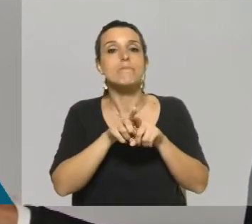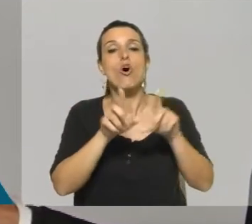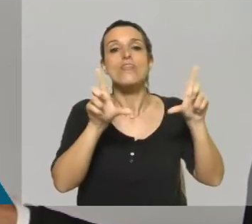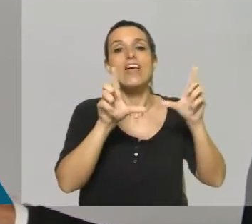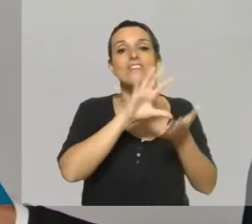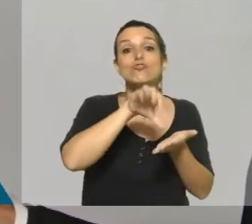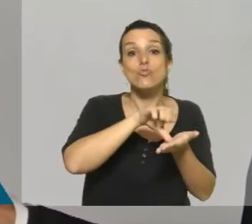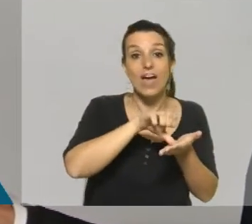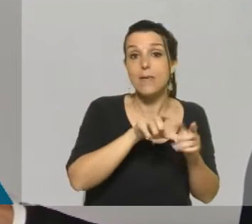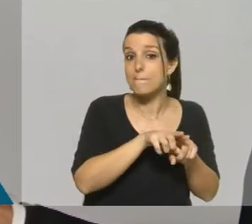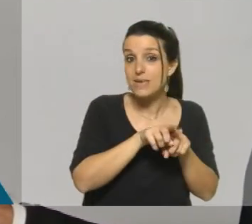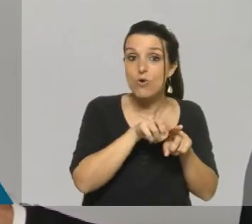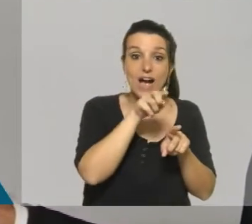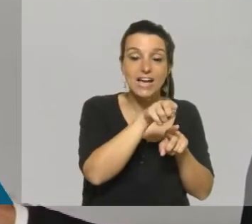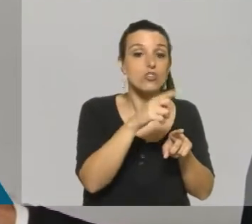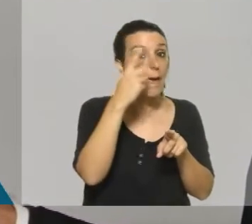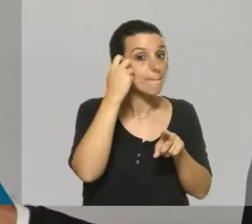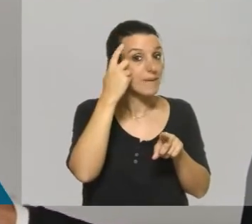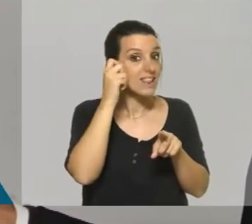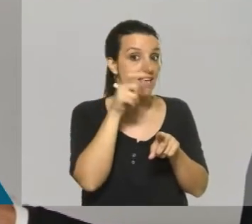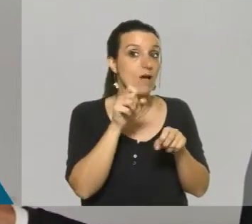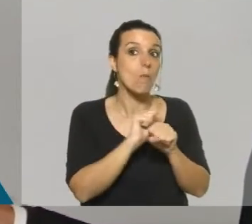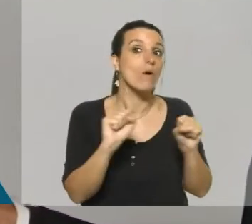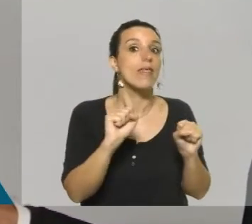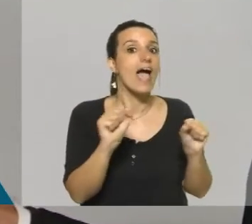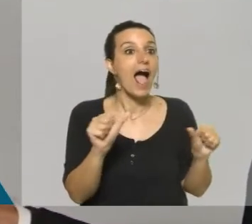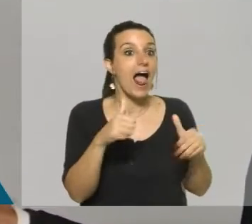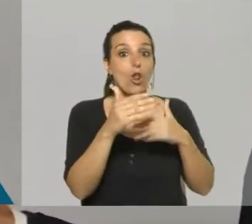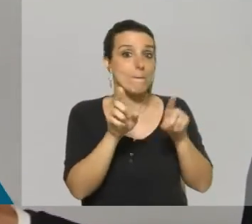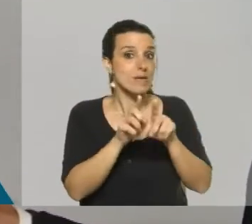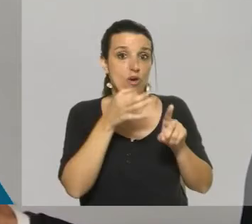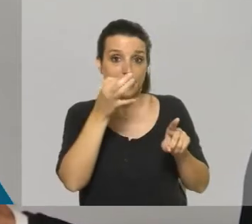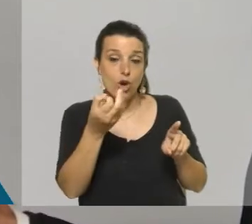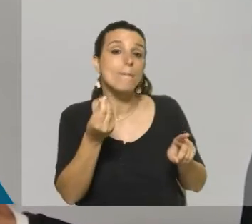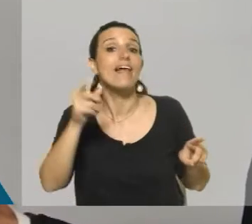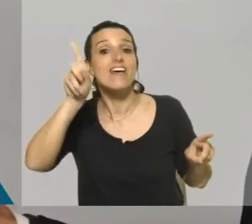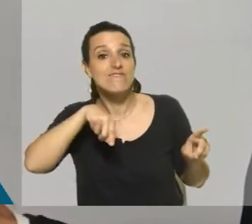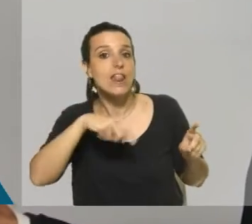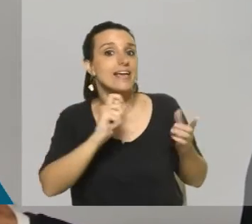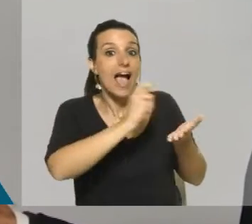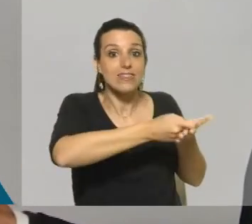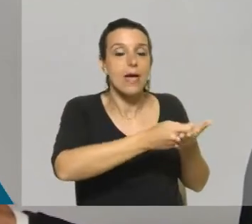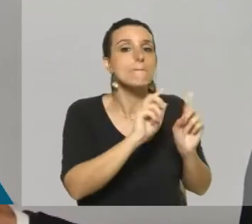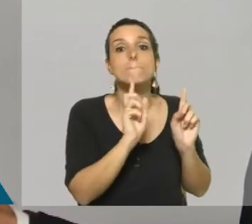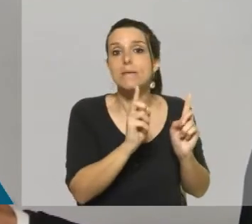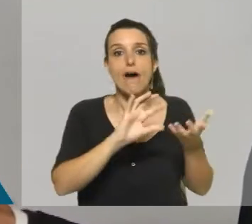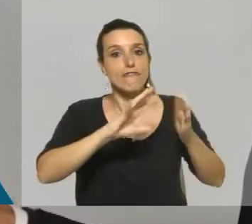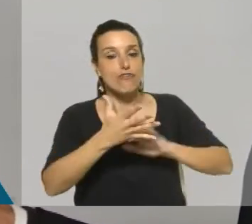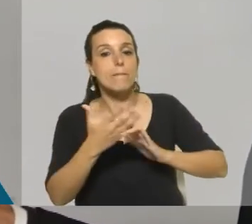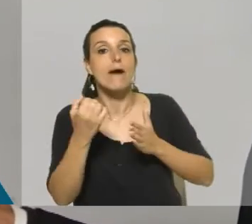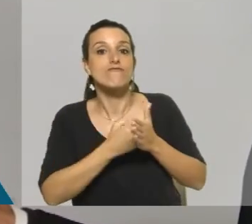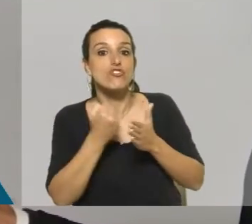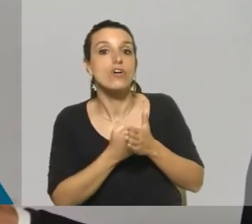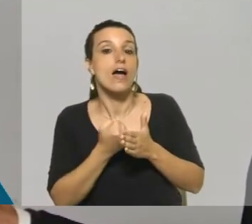de hecho te ves ciudad es una experiencia de llevar adelante esto que te planteaba de nuestra plataforma reivindicativa mediante ese